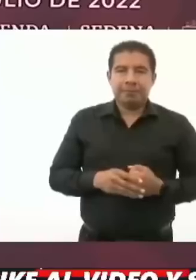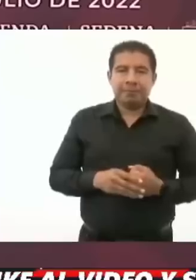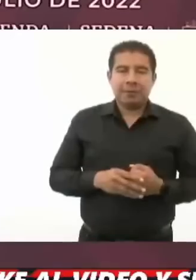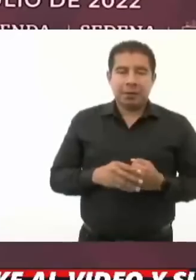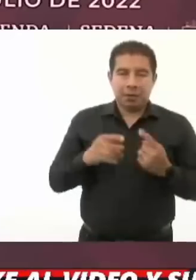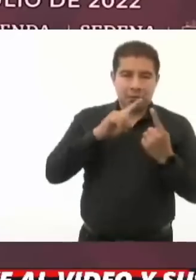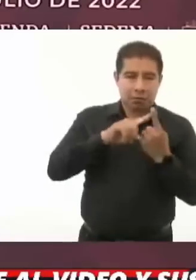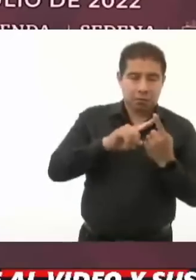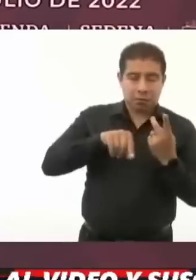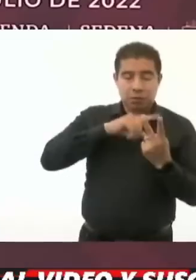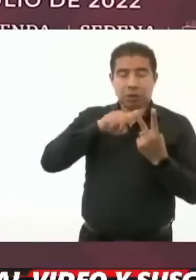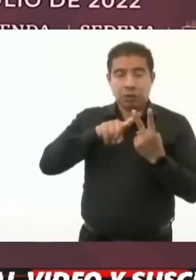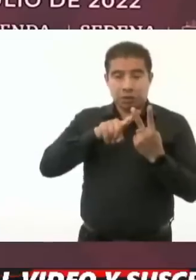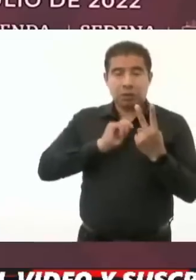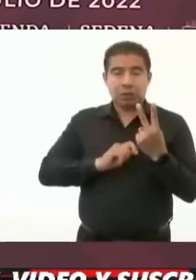El segundo